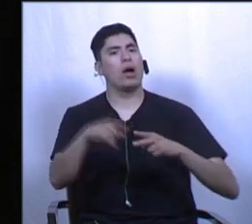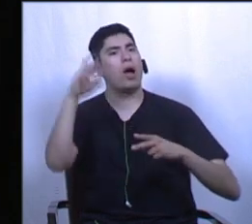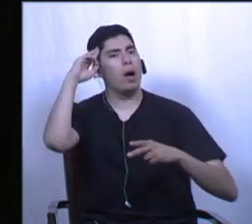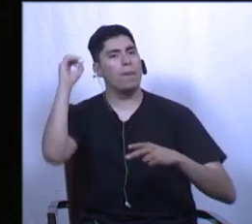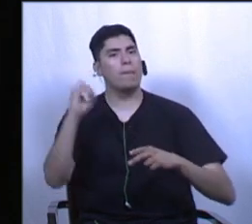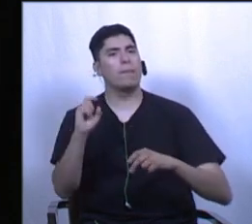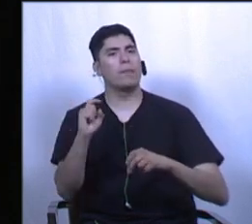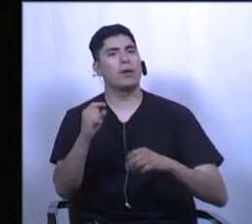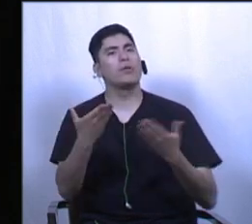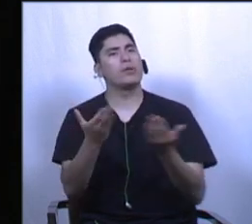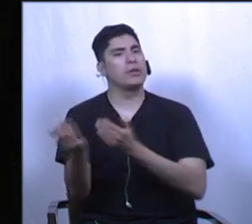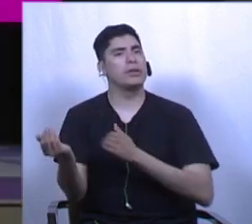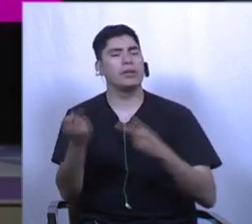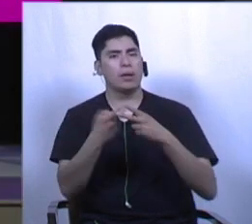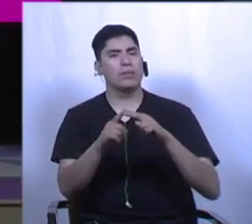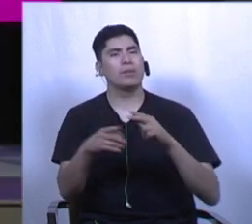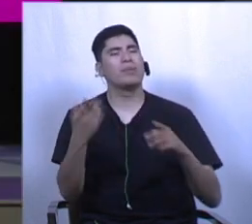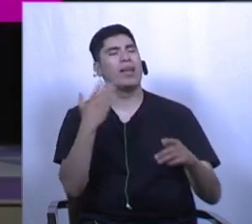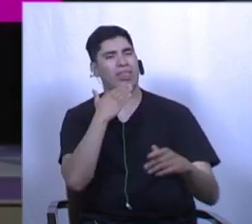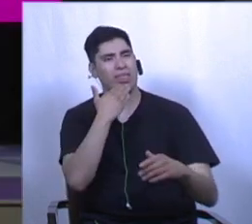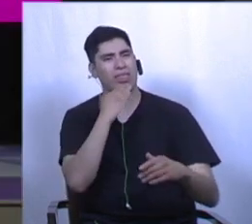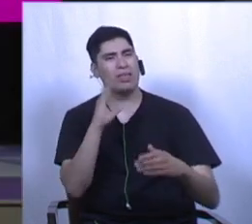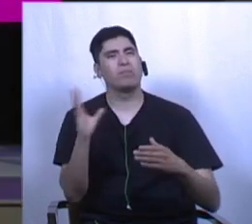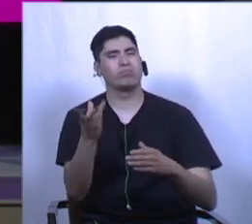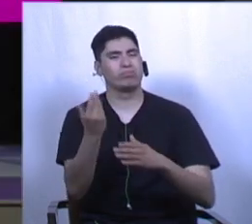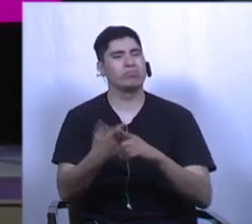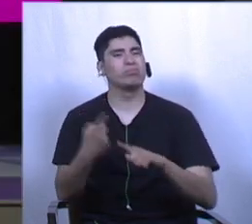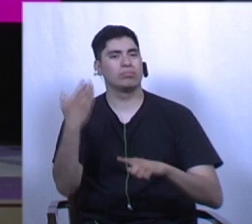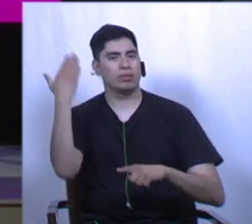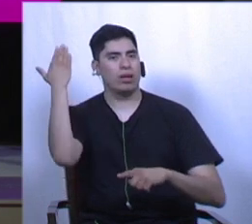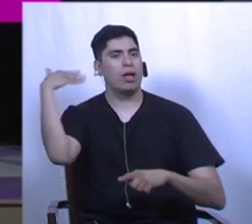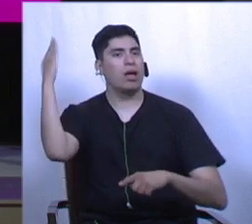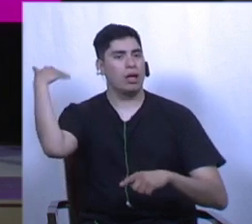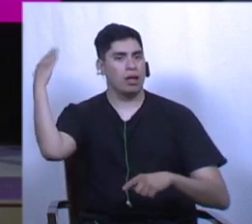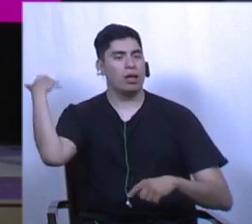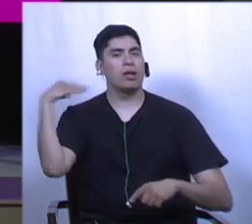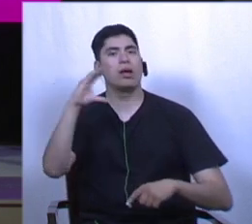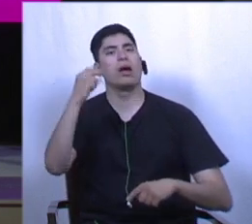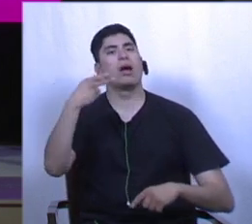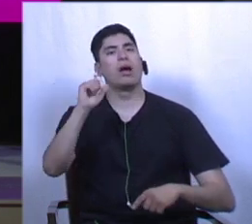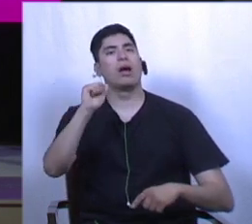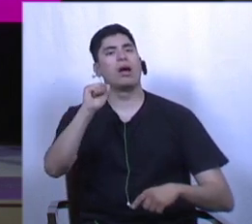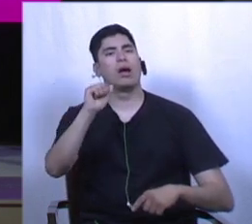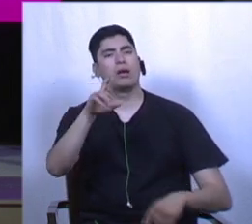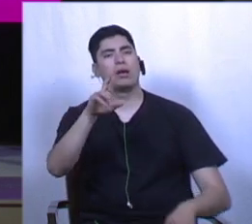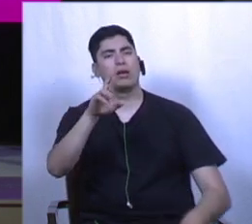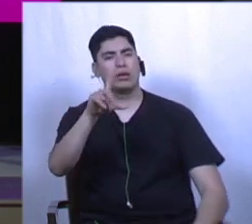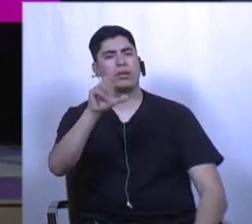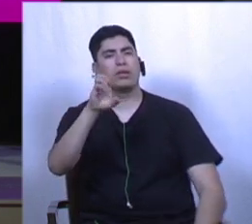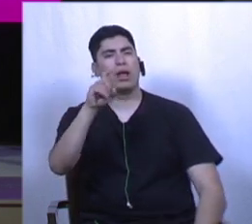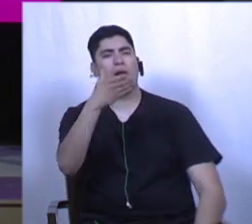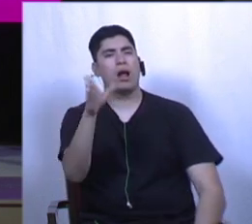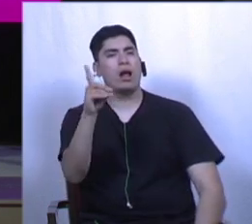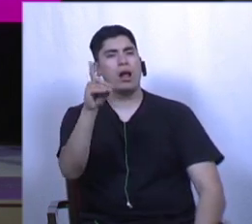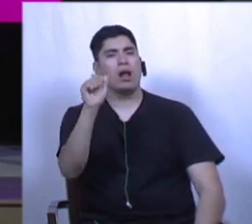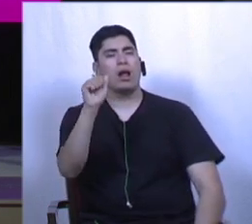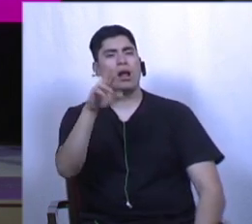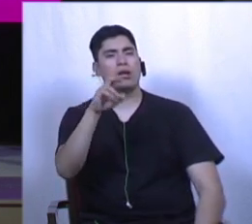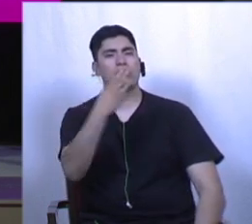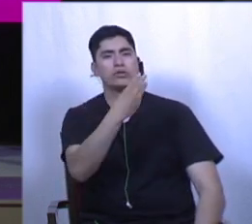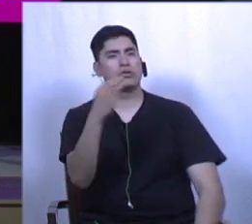parte también necesitamos técnicas más antiguas. Por lo tanto, utilizamos las técnicas de Charles Darwin, que tiene una relación muy especial con esta